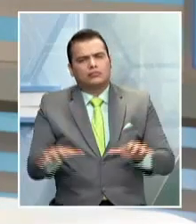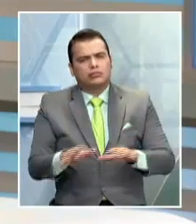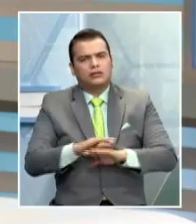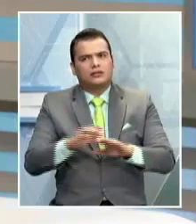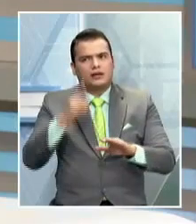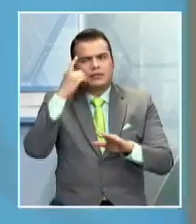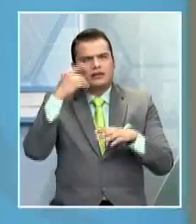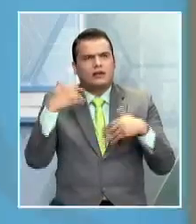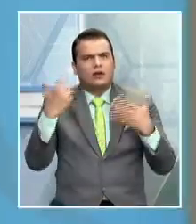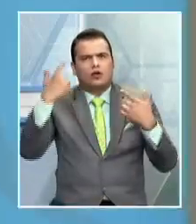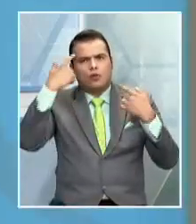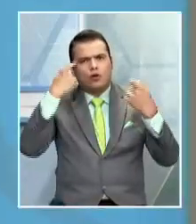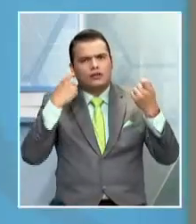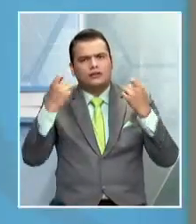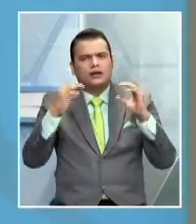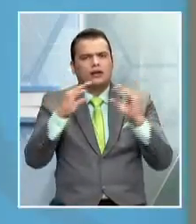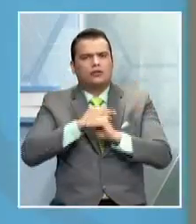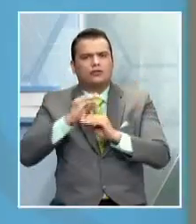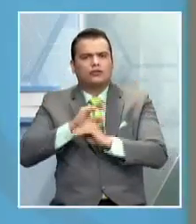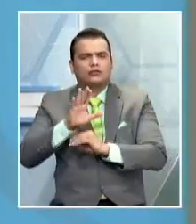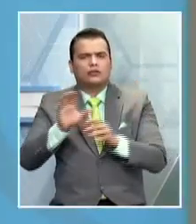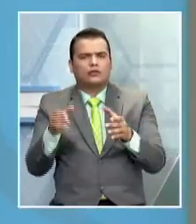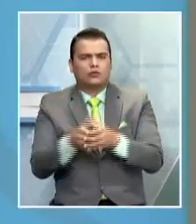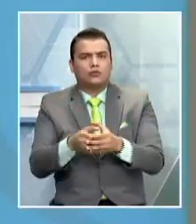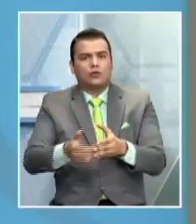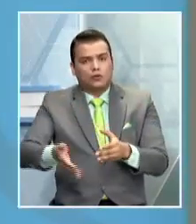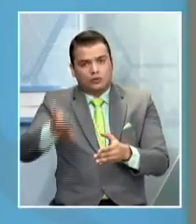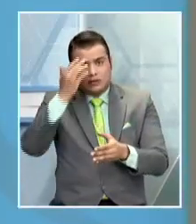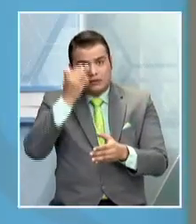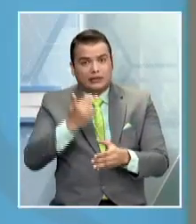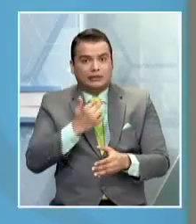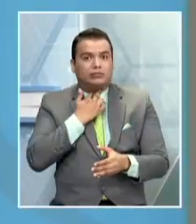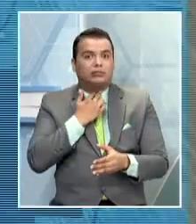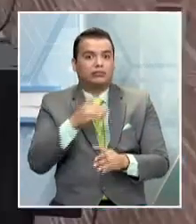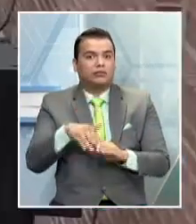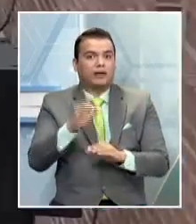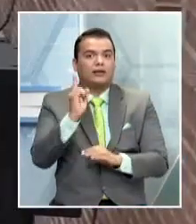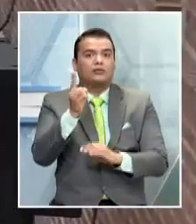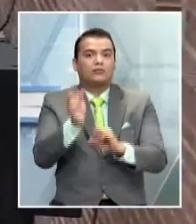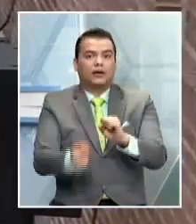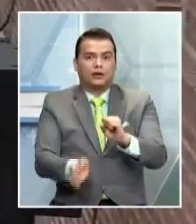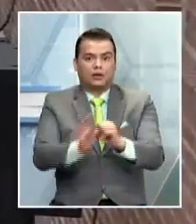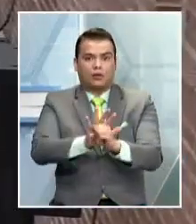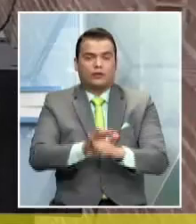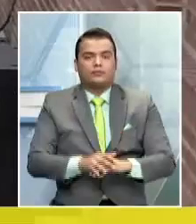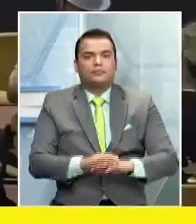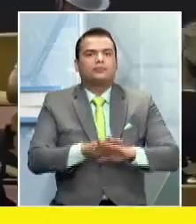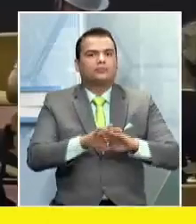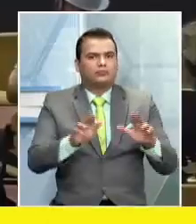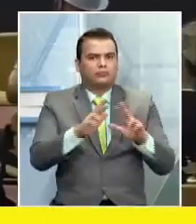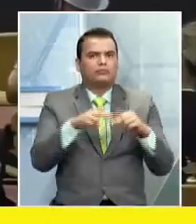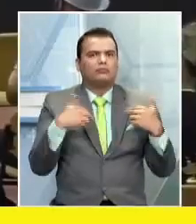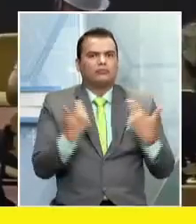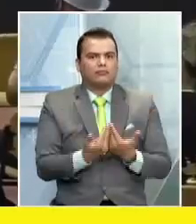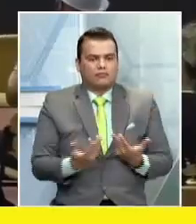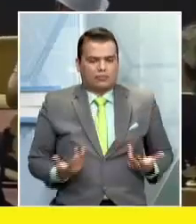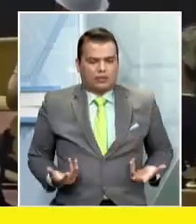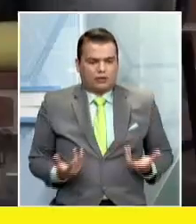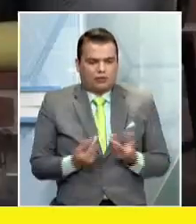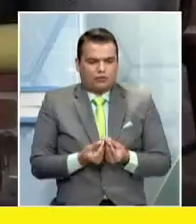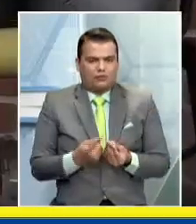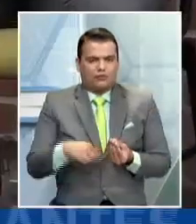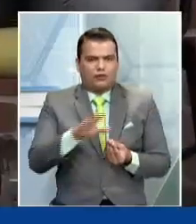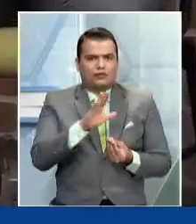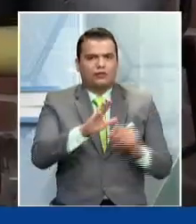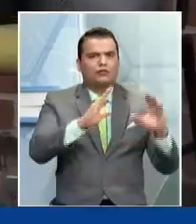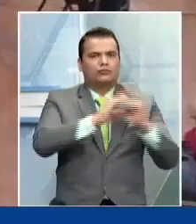el gremio de la noche, sin duda uno de los más golpeados por la pandemia. Después de sostener una reunión con representantes del golpeado sector